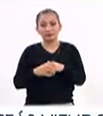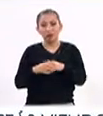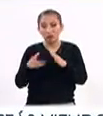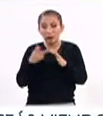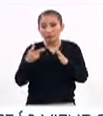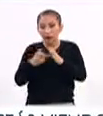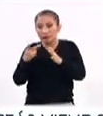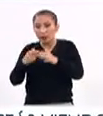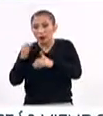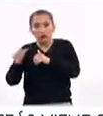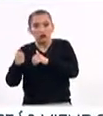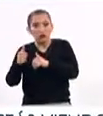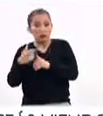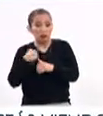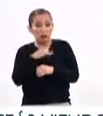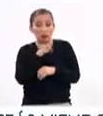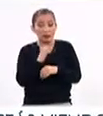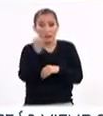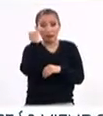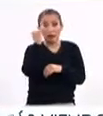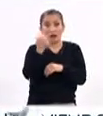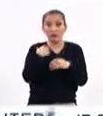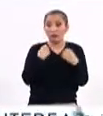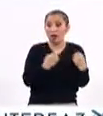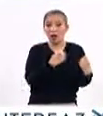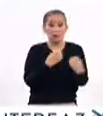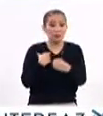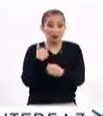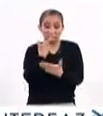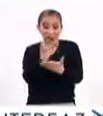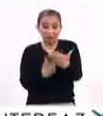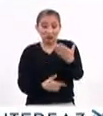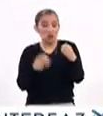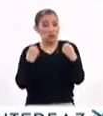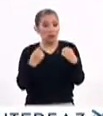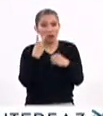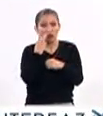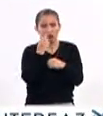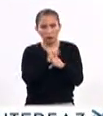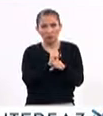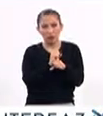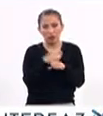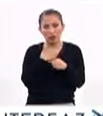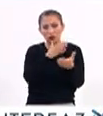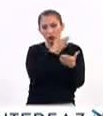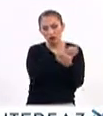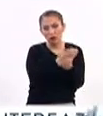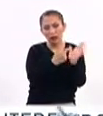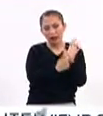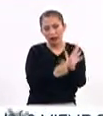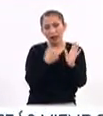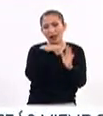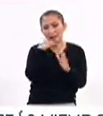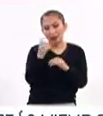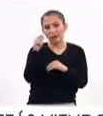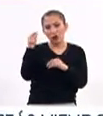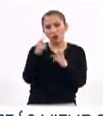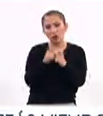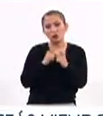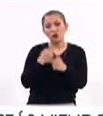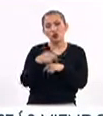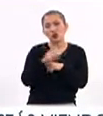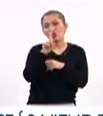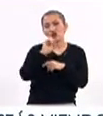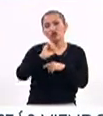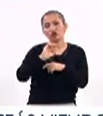Bueno, justo yo nunca me imaginé estar tan ocupado, pero hace 2 semanas me presenté en Alemania con el concierto número